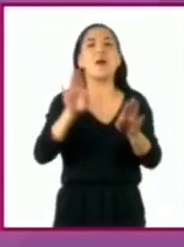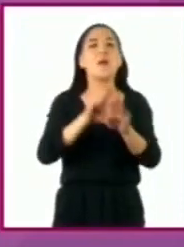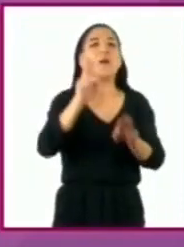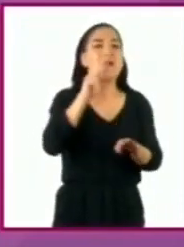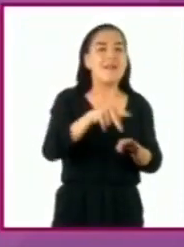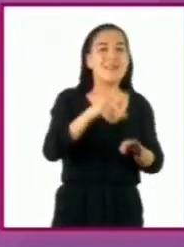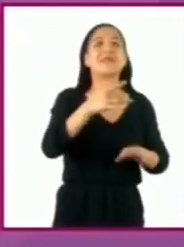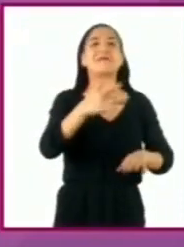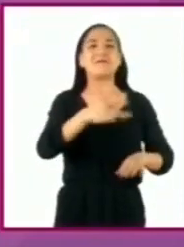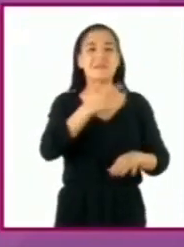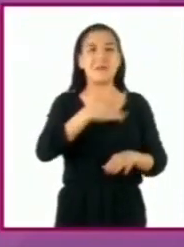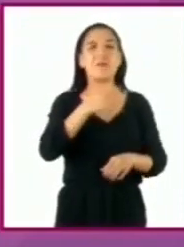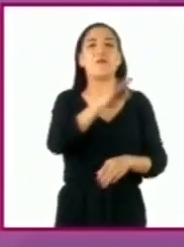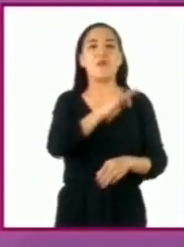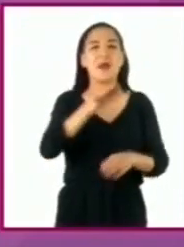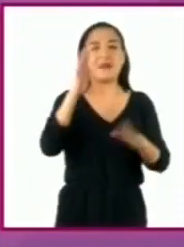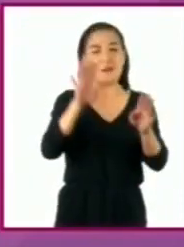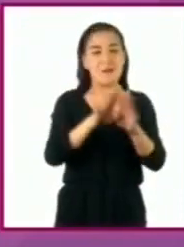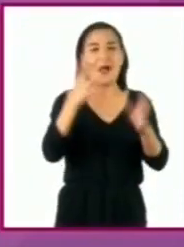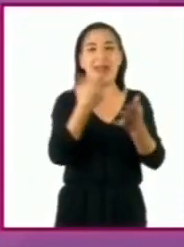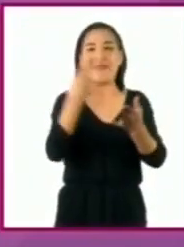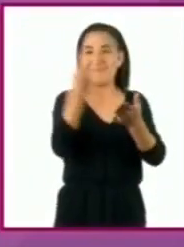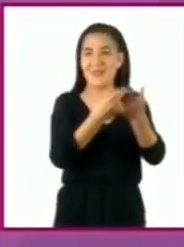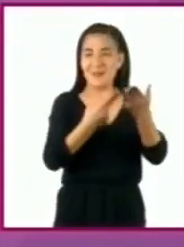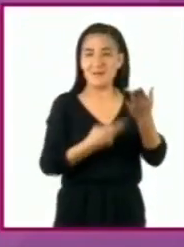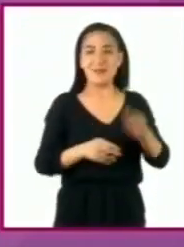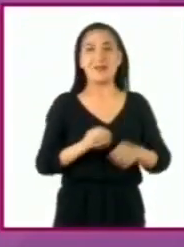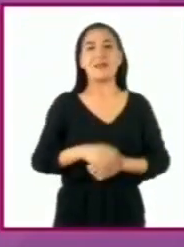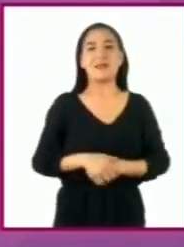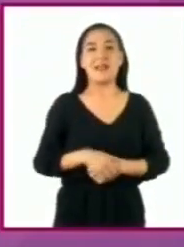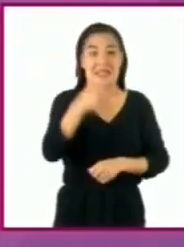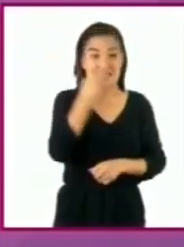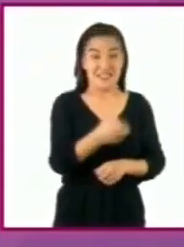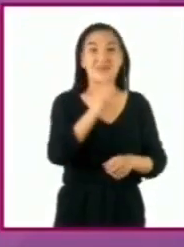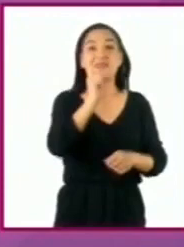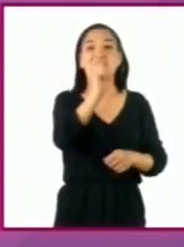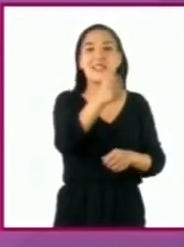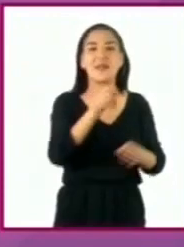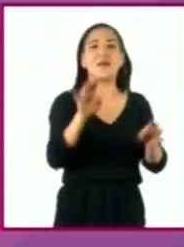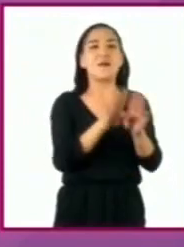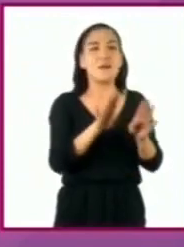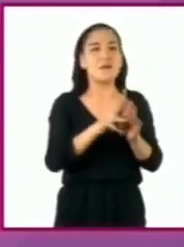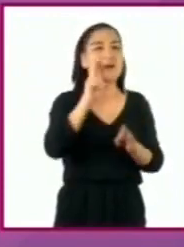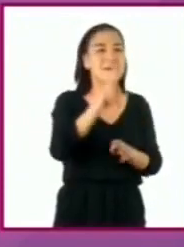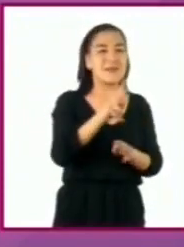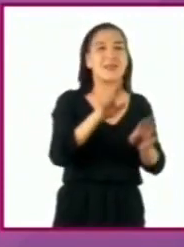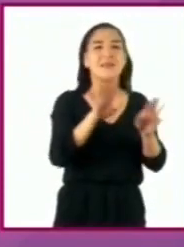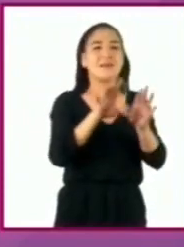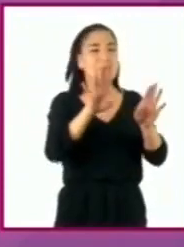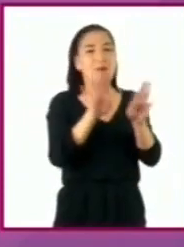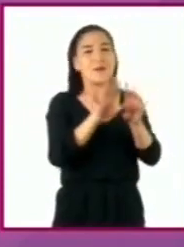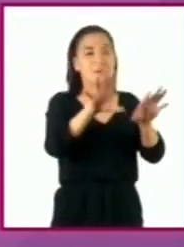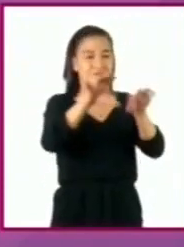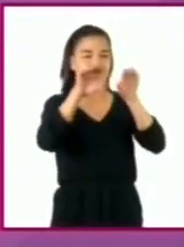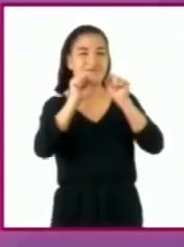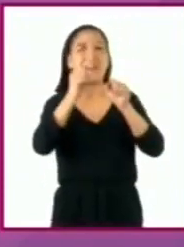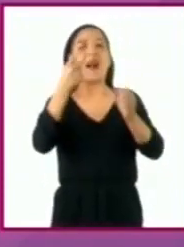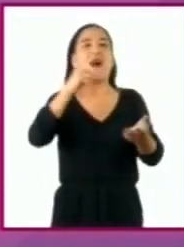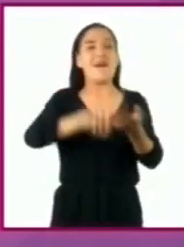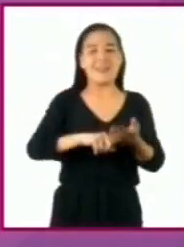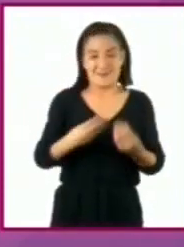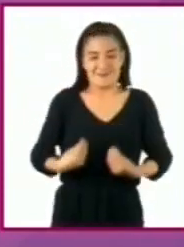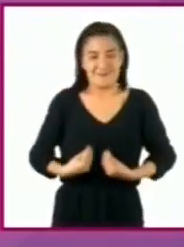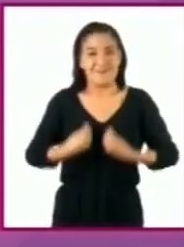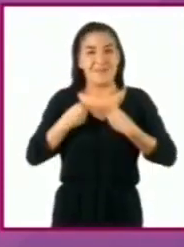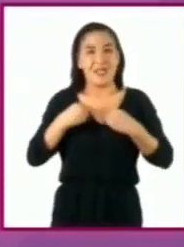dignos de protagonizar un lienzo. Son, en definitiva, entes llenos de vida,